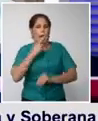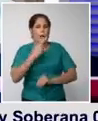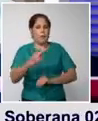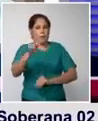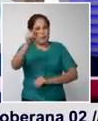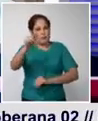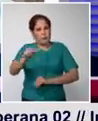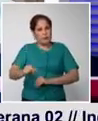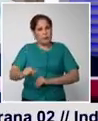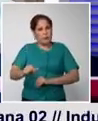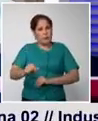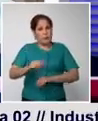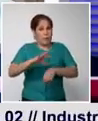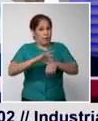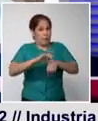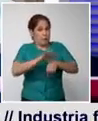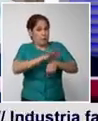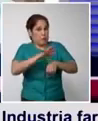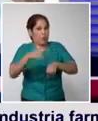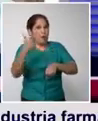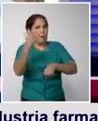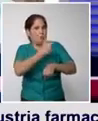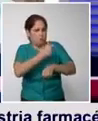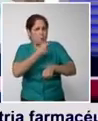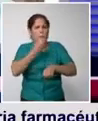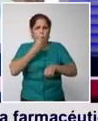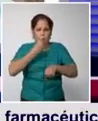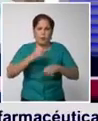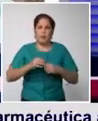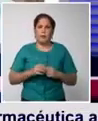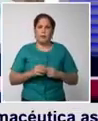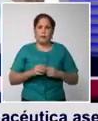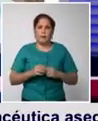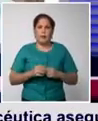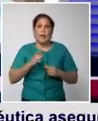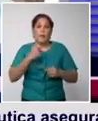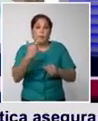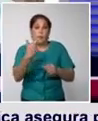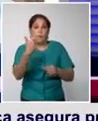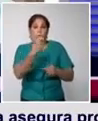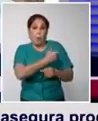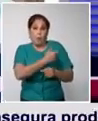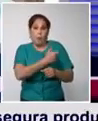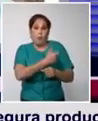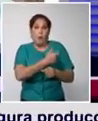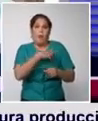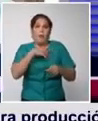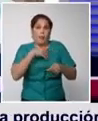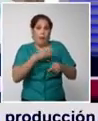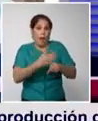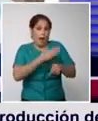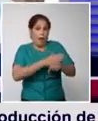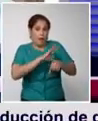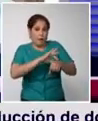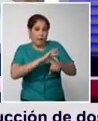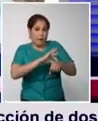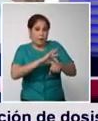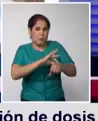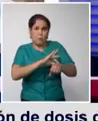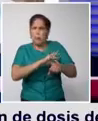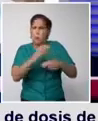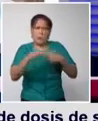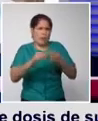inmunológica de la persona para combatir el virus. Es decir, que el haberse vacunado, habiendo estado previamente infectado, lo